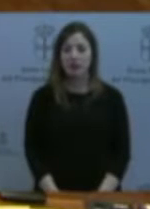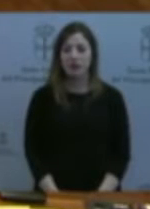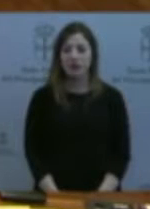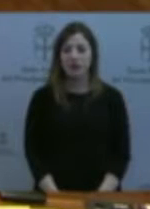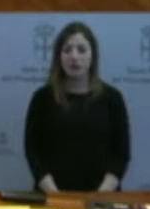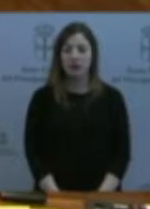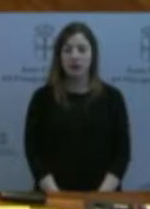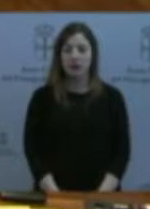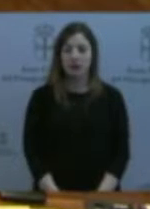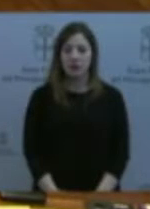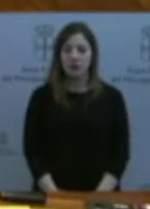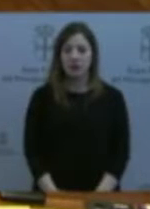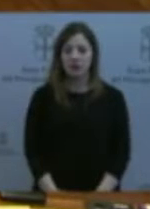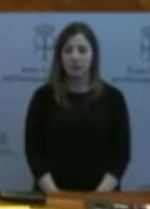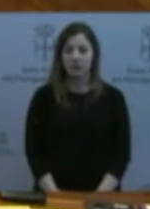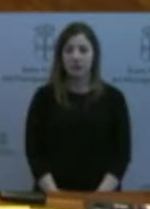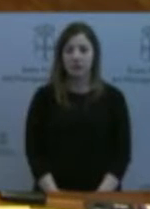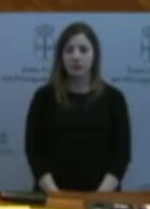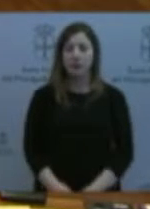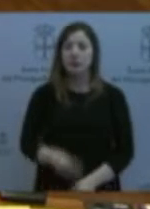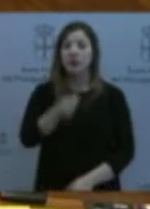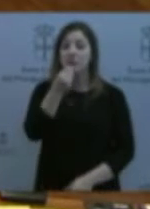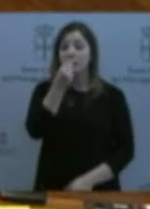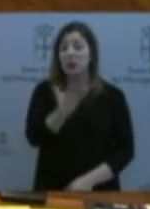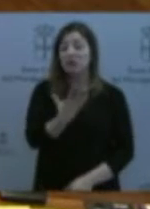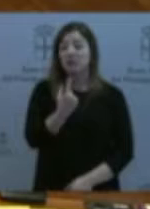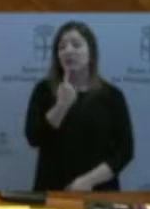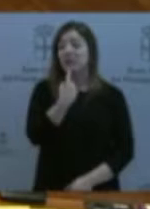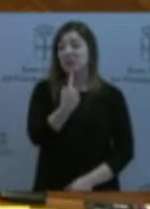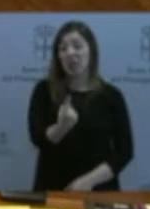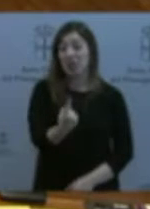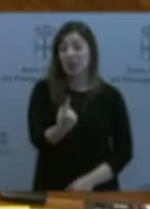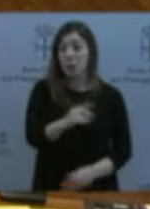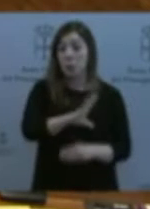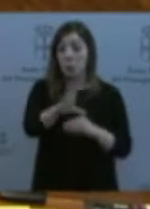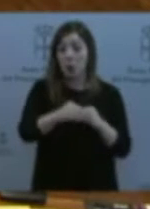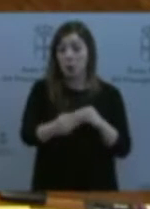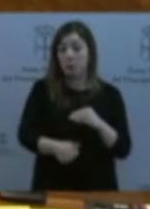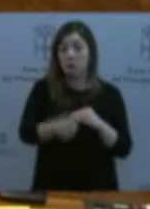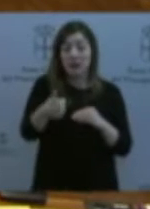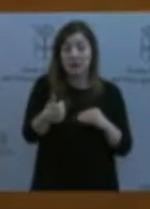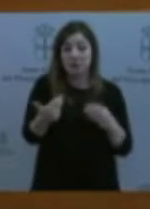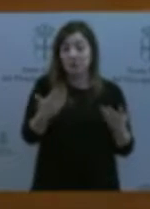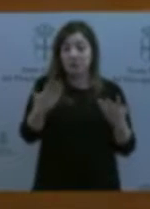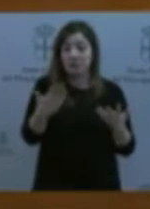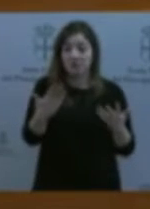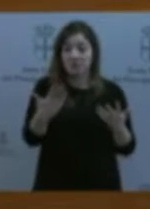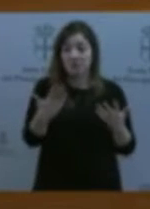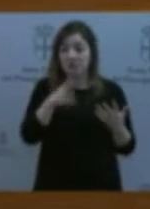Bueno, poco hay que decir en esta moción, más que parece una clara propuesta en materia de